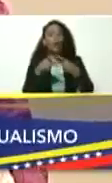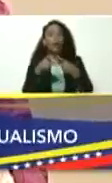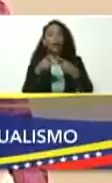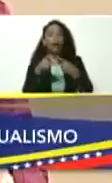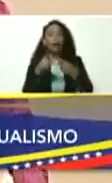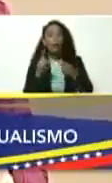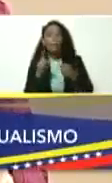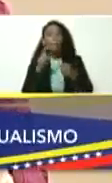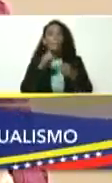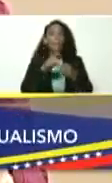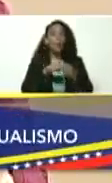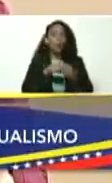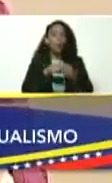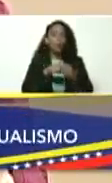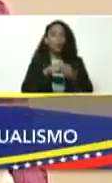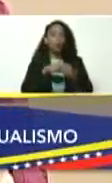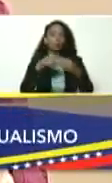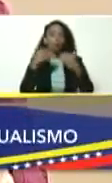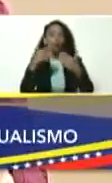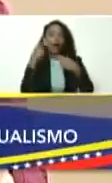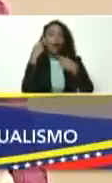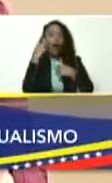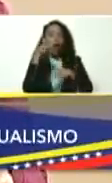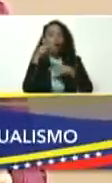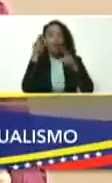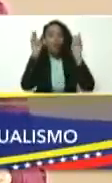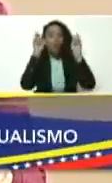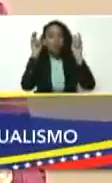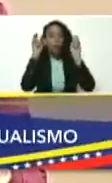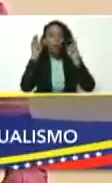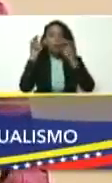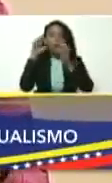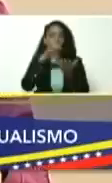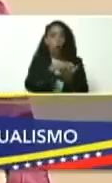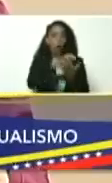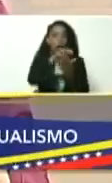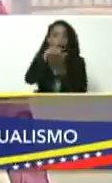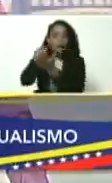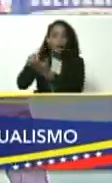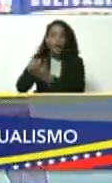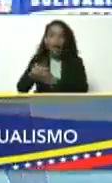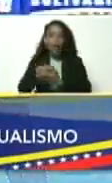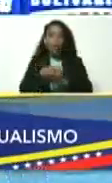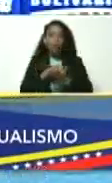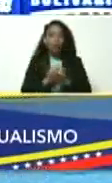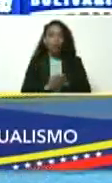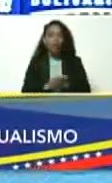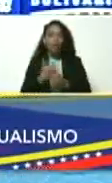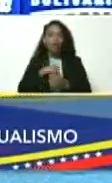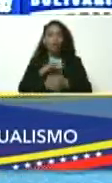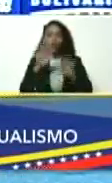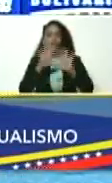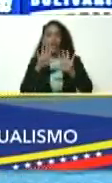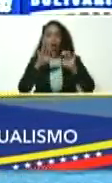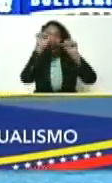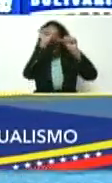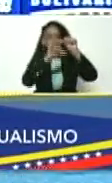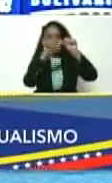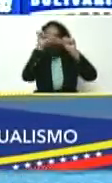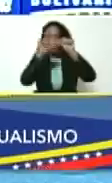a nivel de los estados hemos pasado revistas